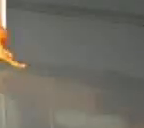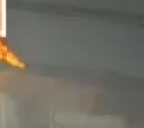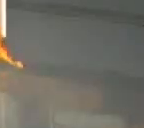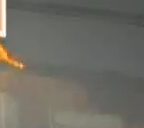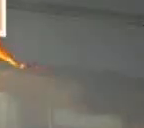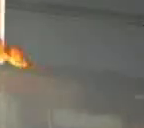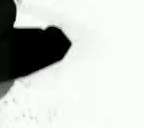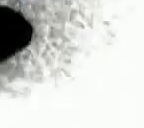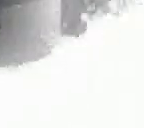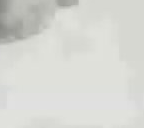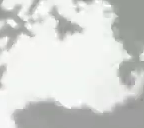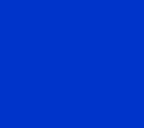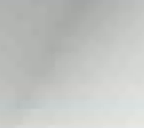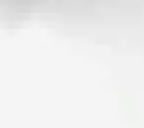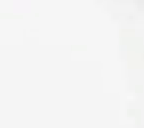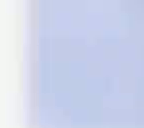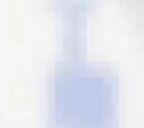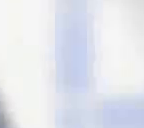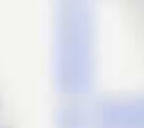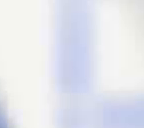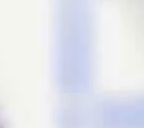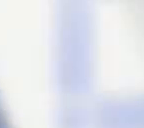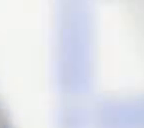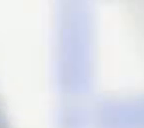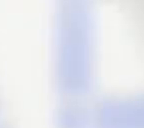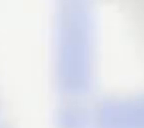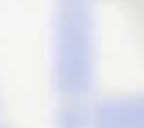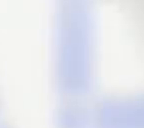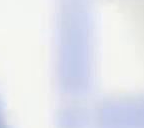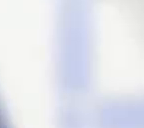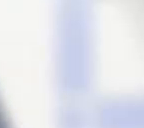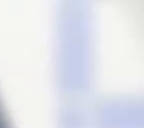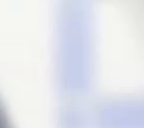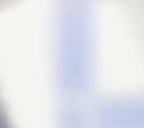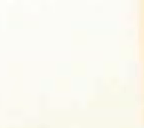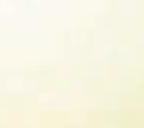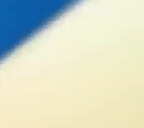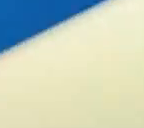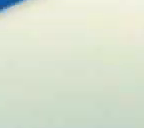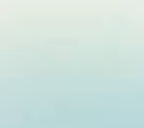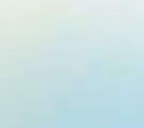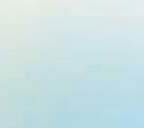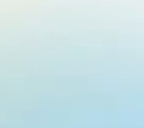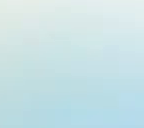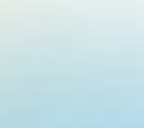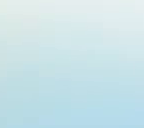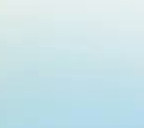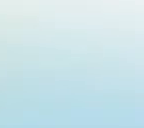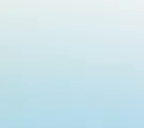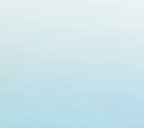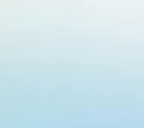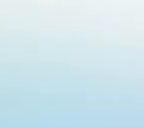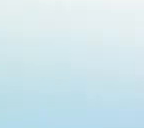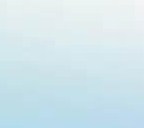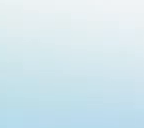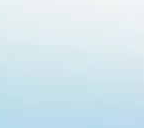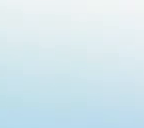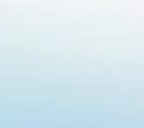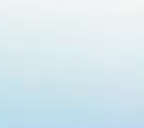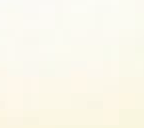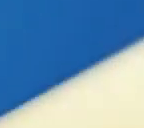estos desastres? Es el tema que abordaremos este sábado 9 de la noche en Enfoque Mundial por Ecuador TV.